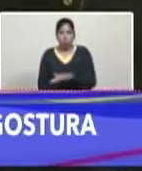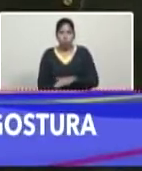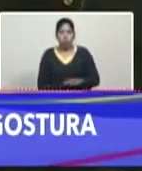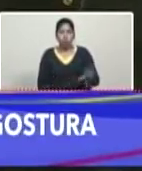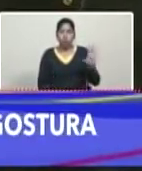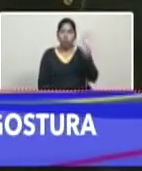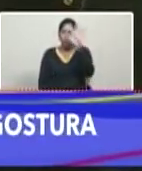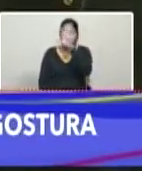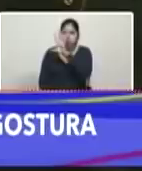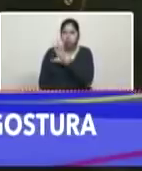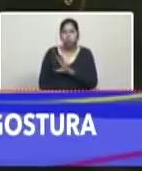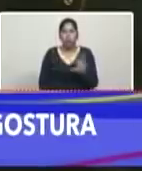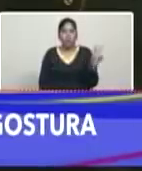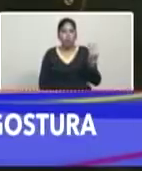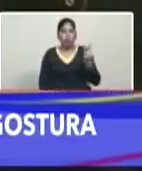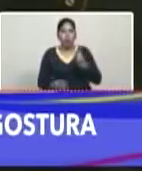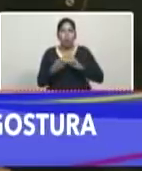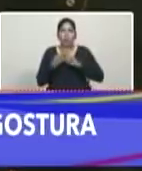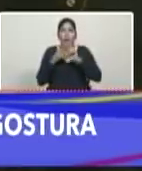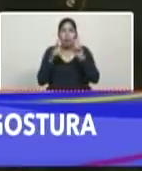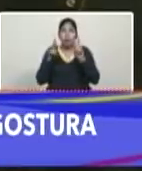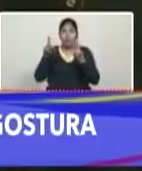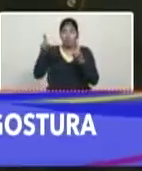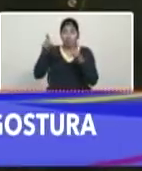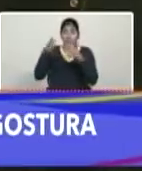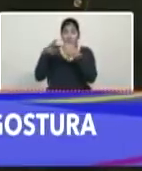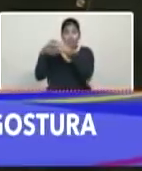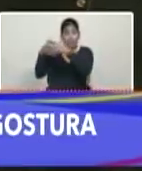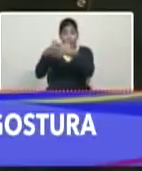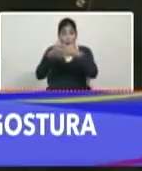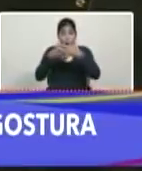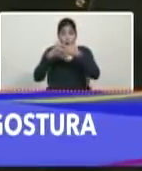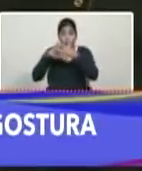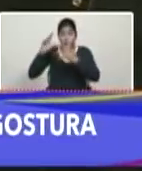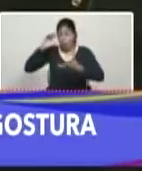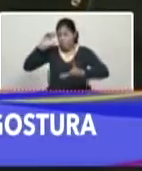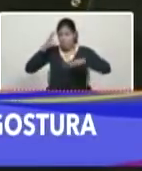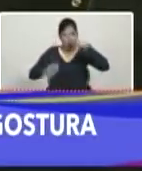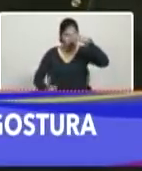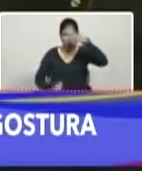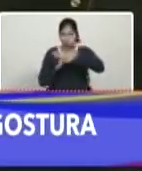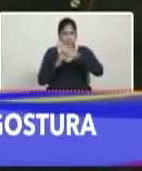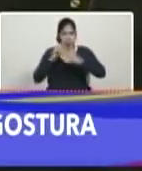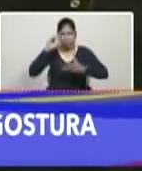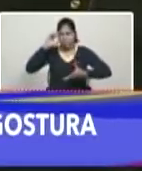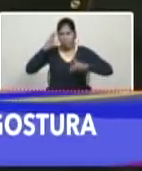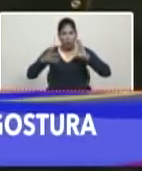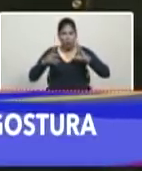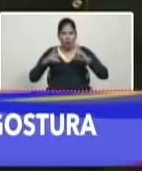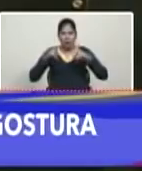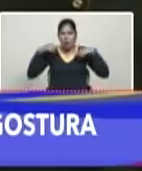El imperio se ha vuelto loco, loco, loco.